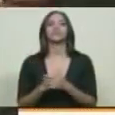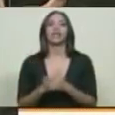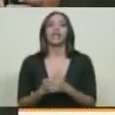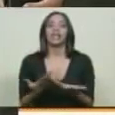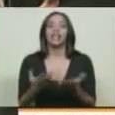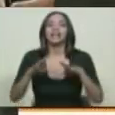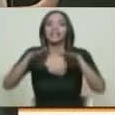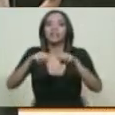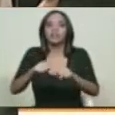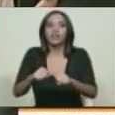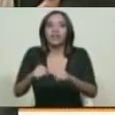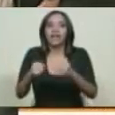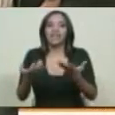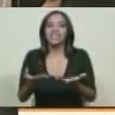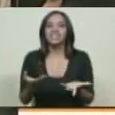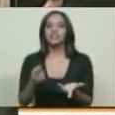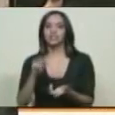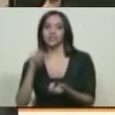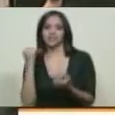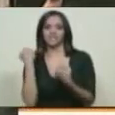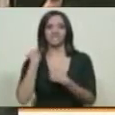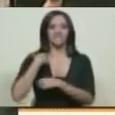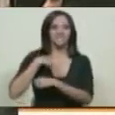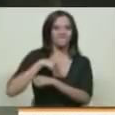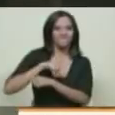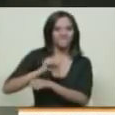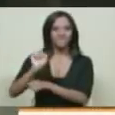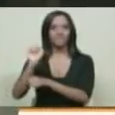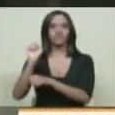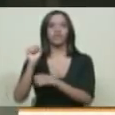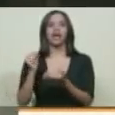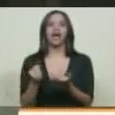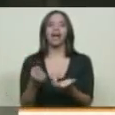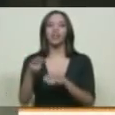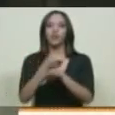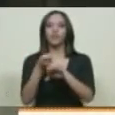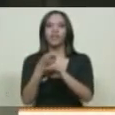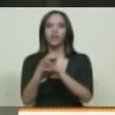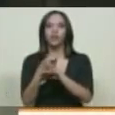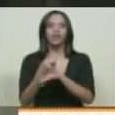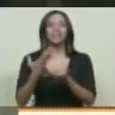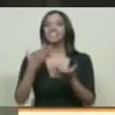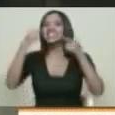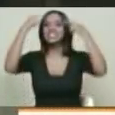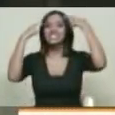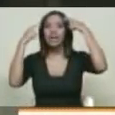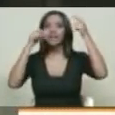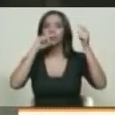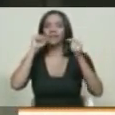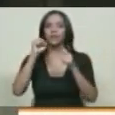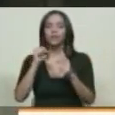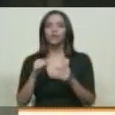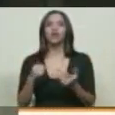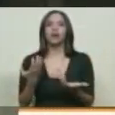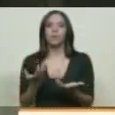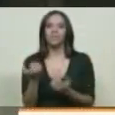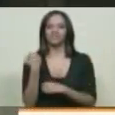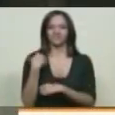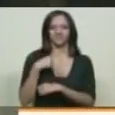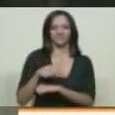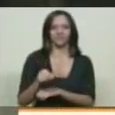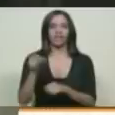dominan ampliamente y le tuercen la mano al gobierno. Ni Chávez ni Maduro han podido hasta el día de hoy torcerle la mano a esta